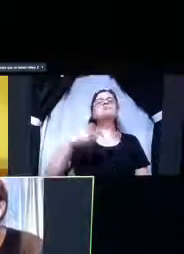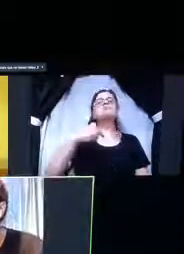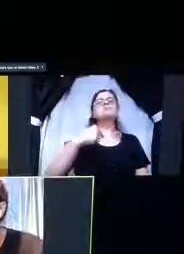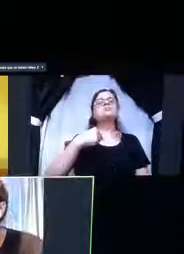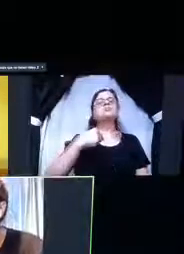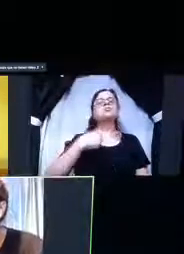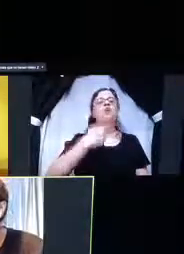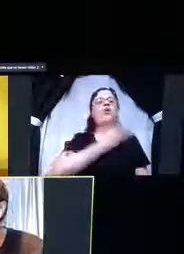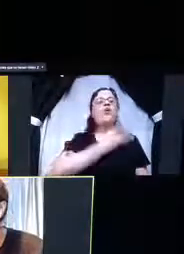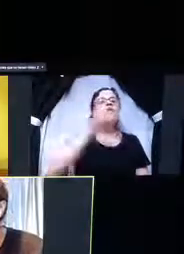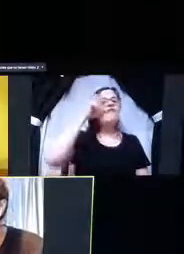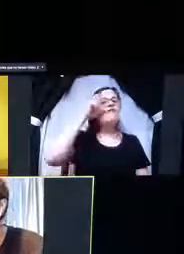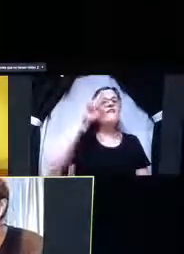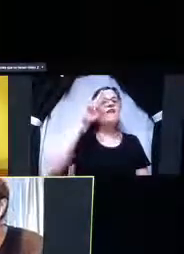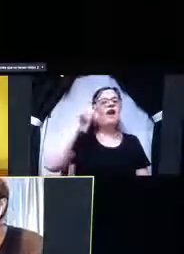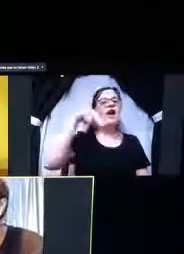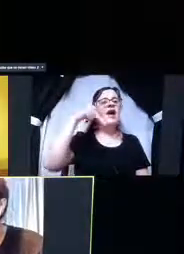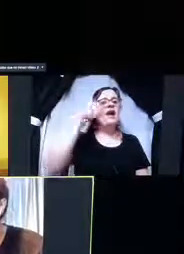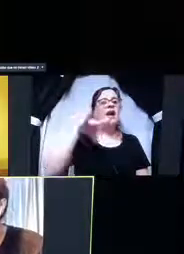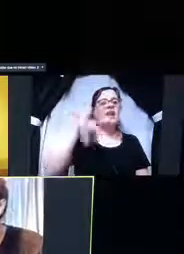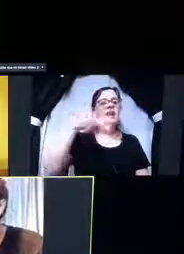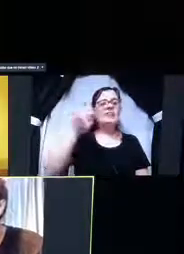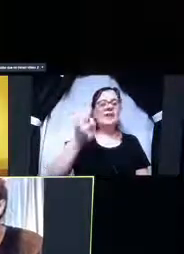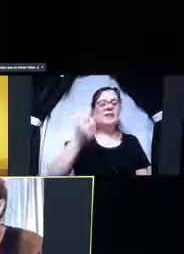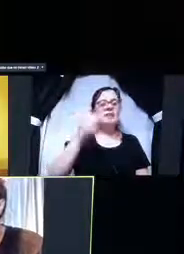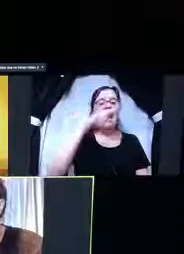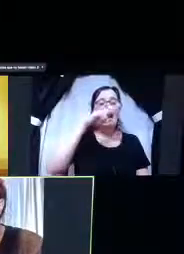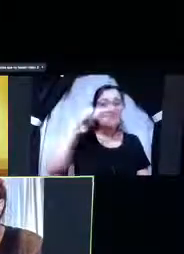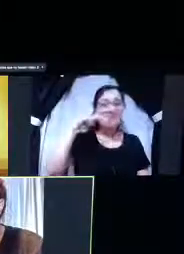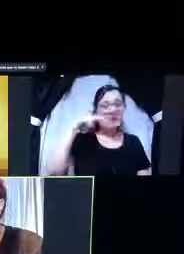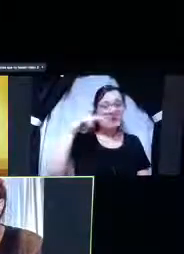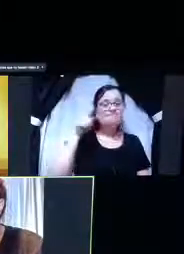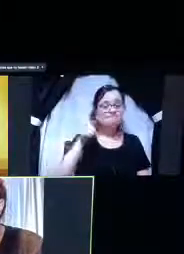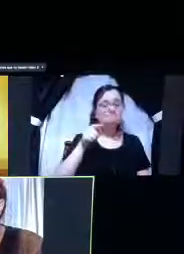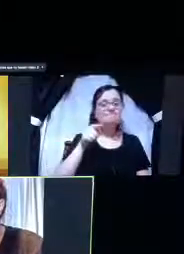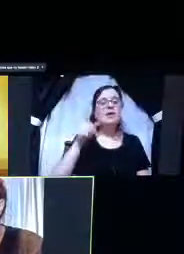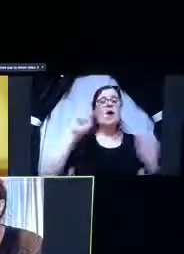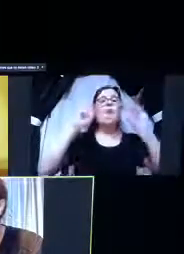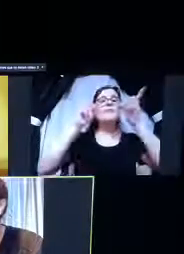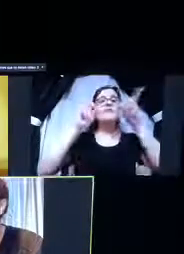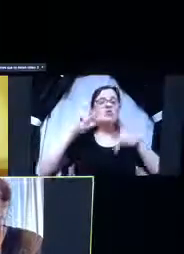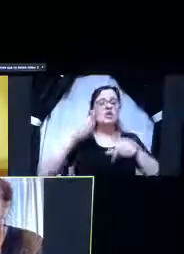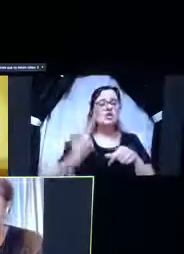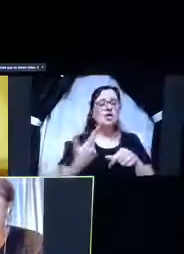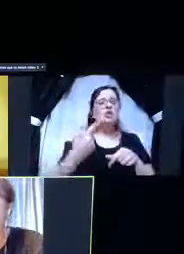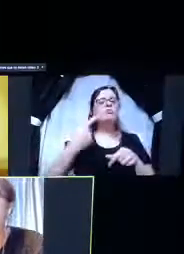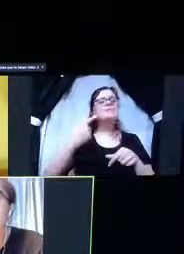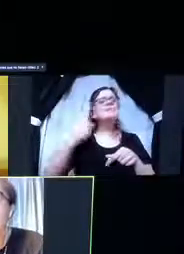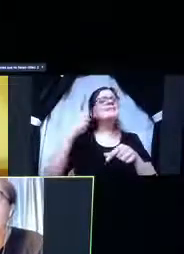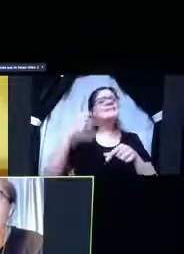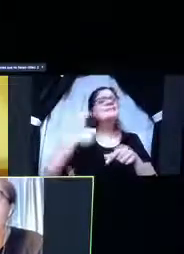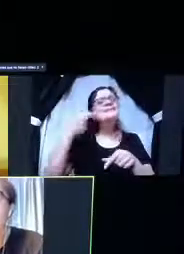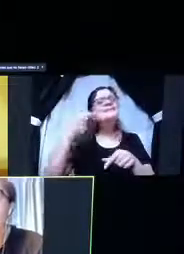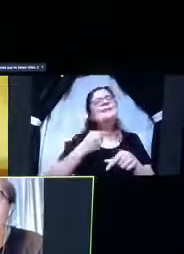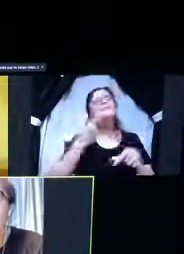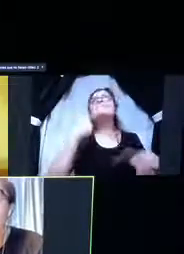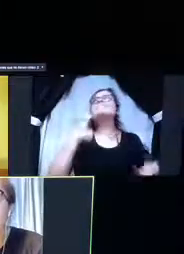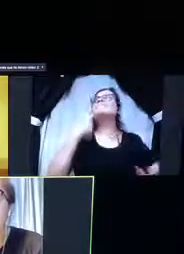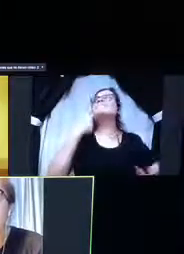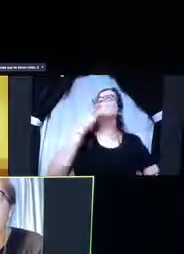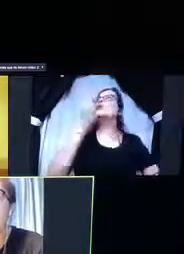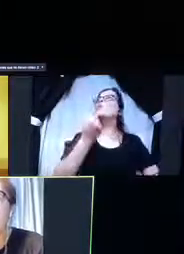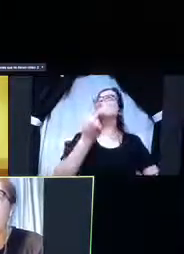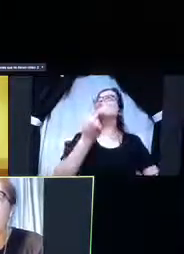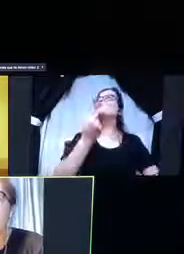Fernanda nos dice: soy maestra de sordos y trabajo en la Escuela Pública de Sordos en la Ciudad de La Plata. Siempre nos preguntamos si tratamos de realizar todo lo necesario para los